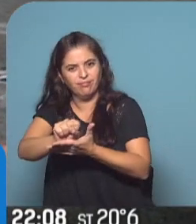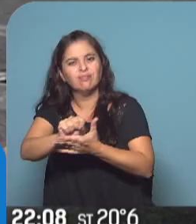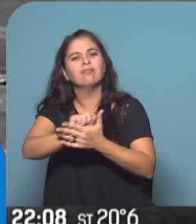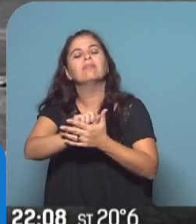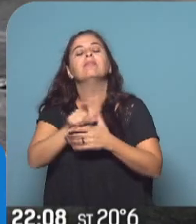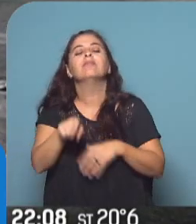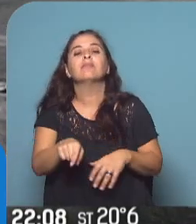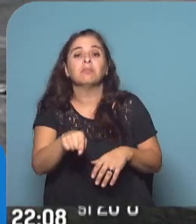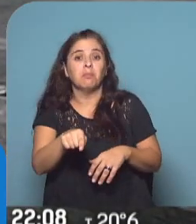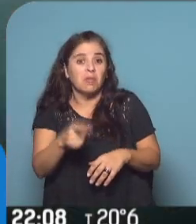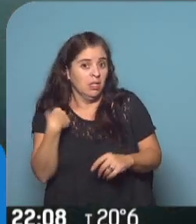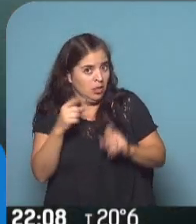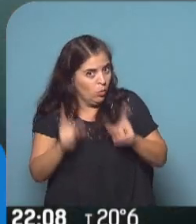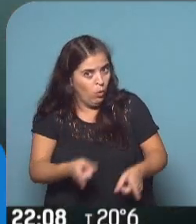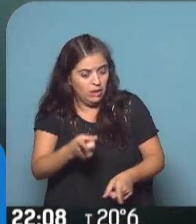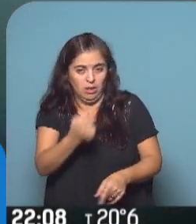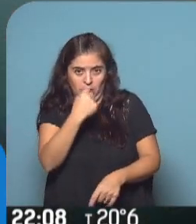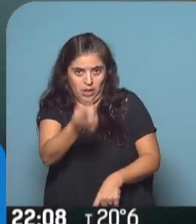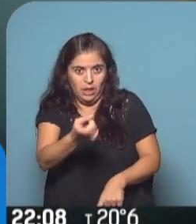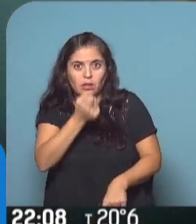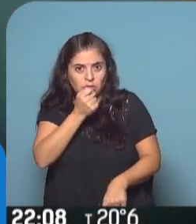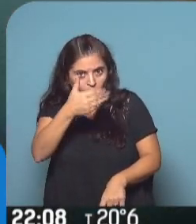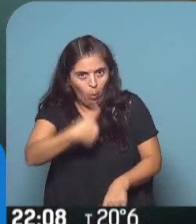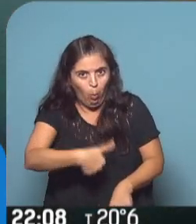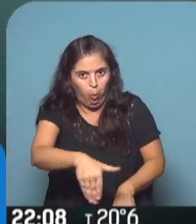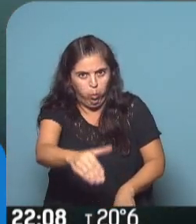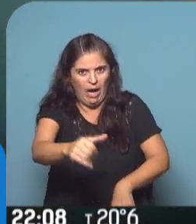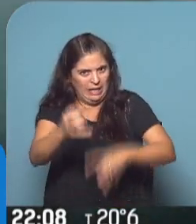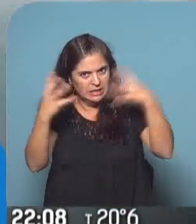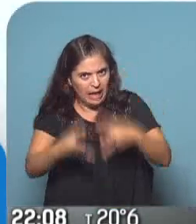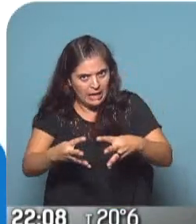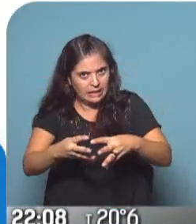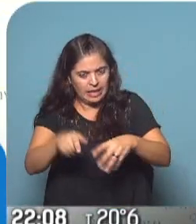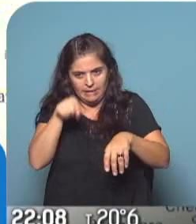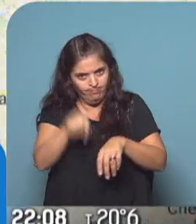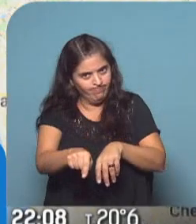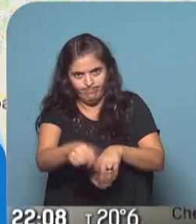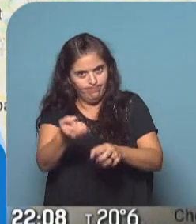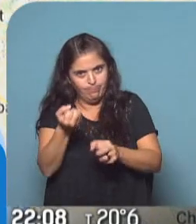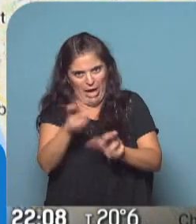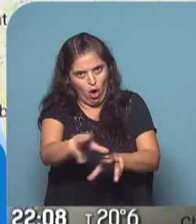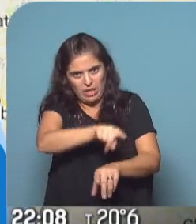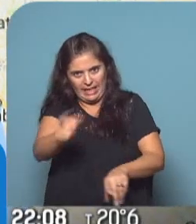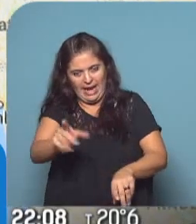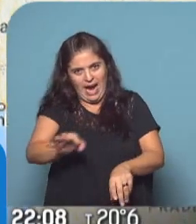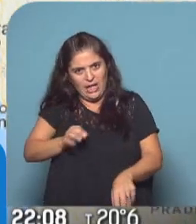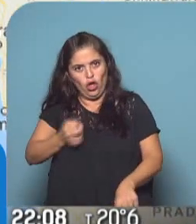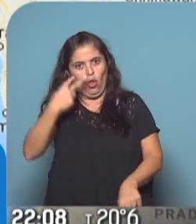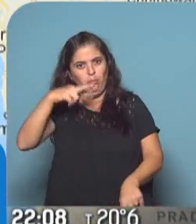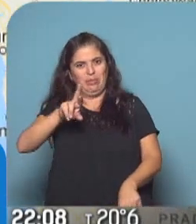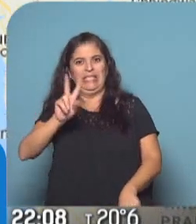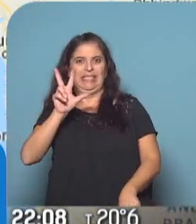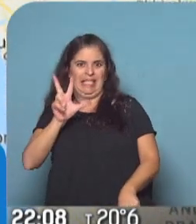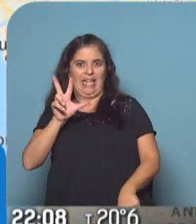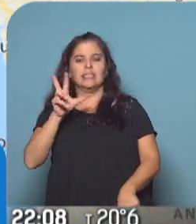guerra con Irán sería mucho peor que el conflicto de 2003. Su tamaño, 3 veces mayor que Irak, y su